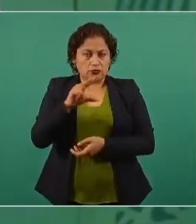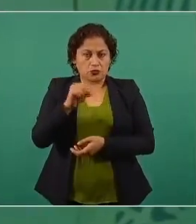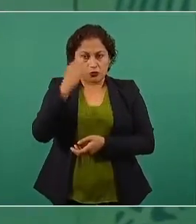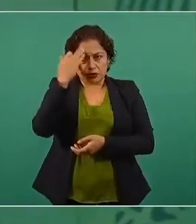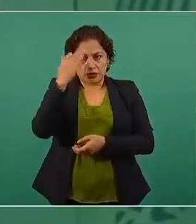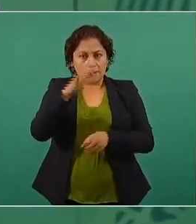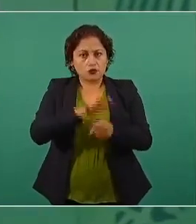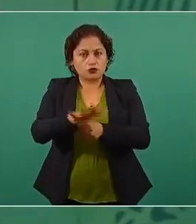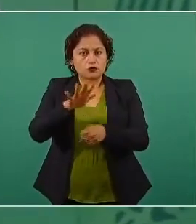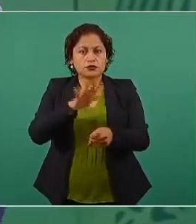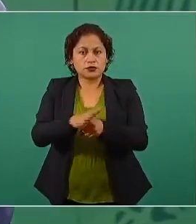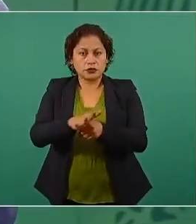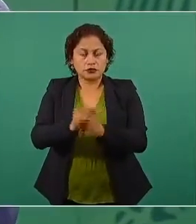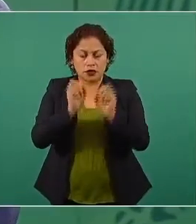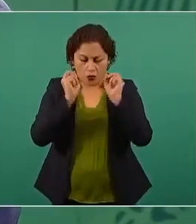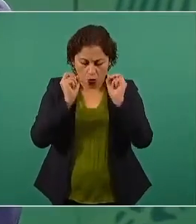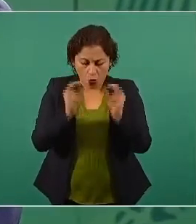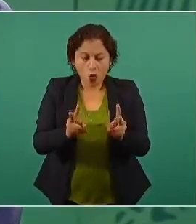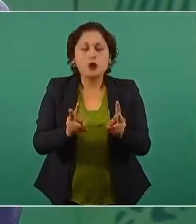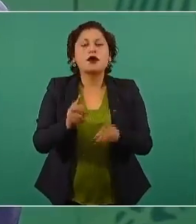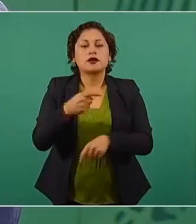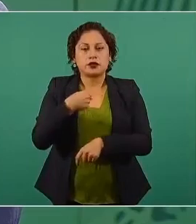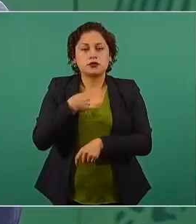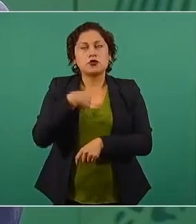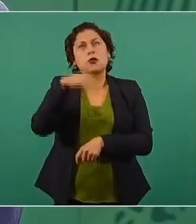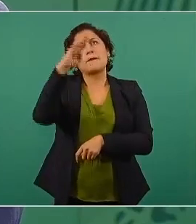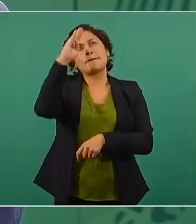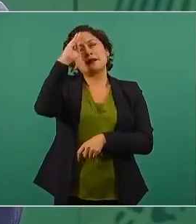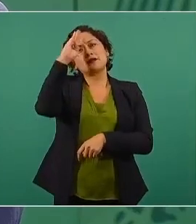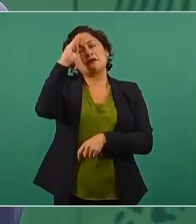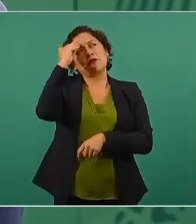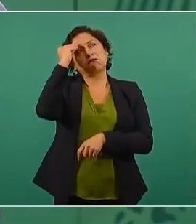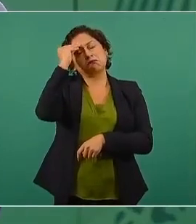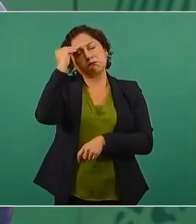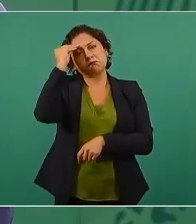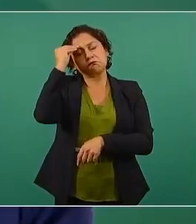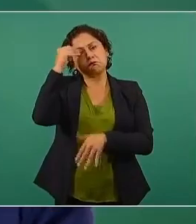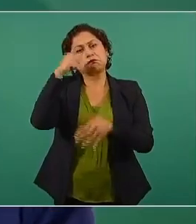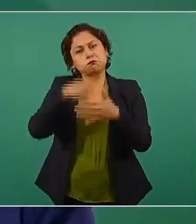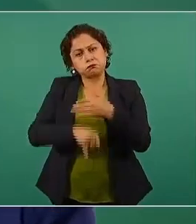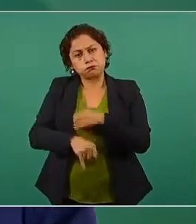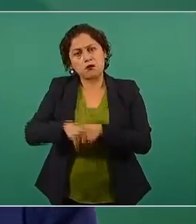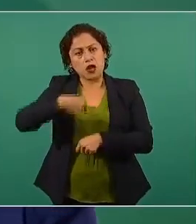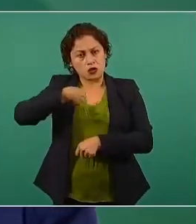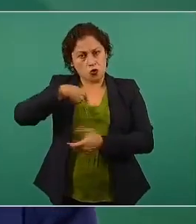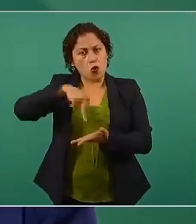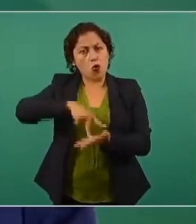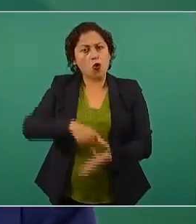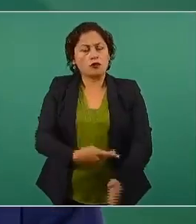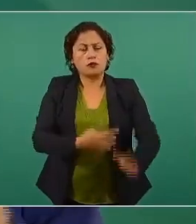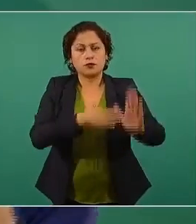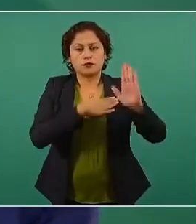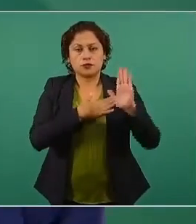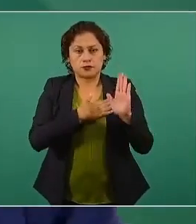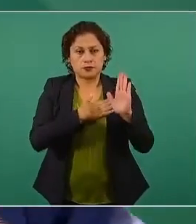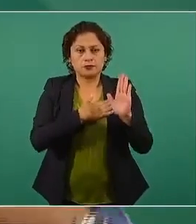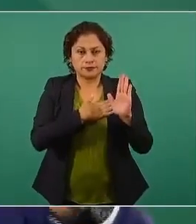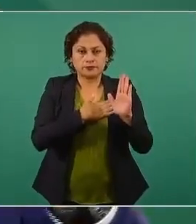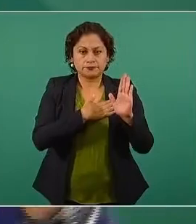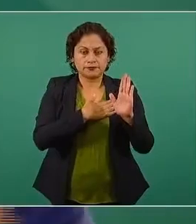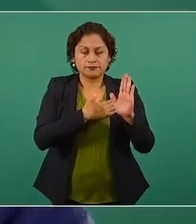lo voy a considerar, hago ese compromiso